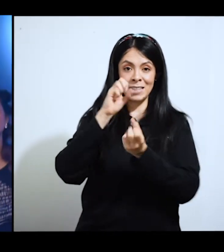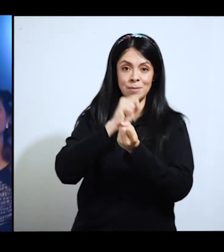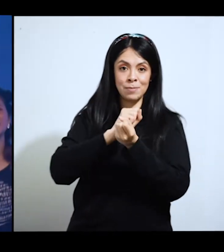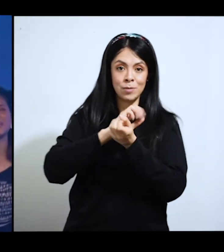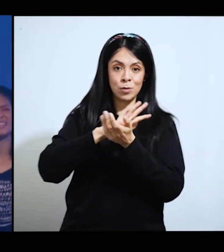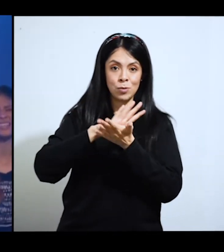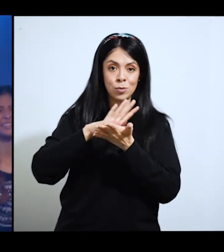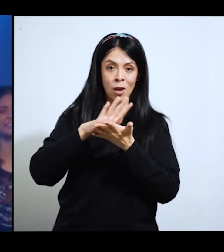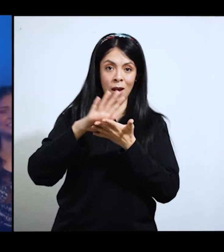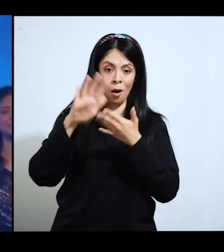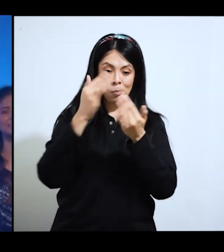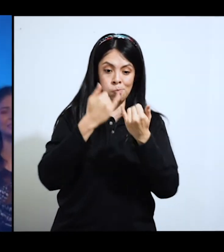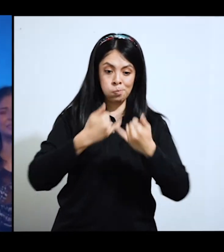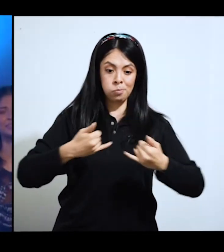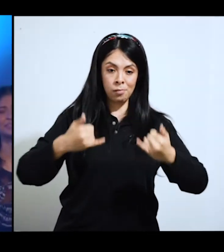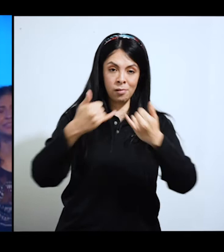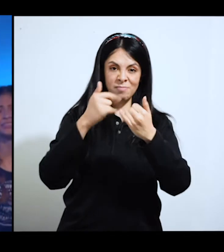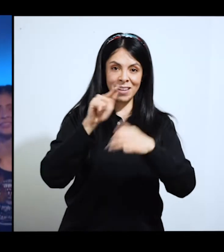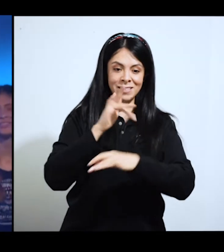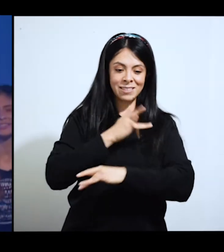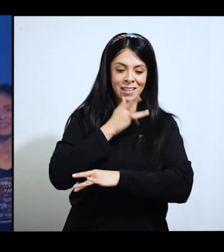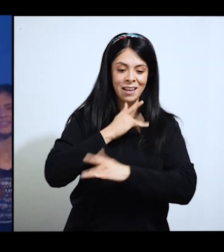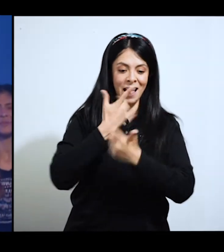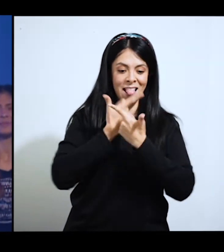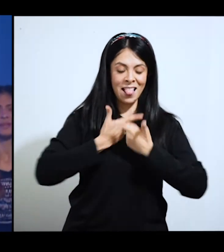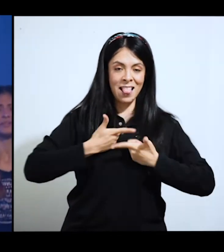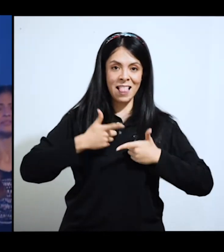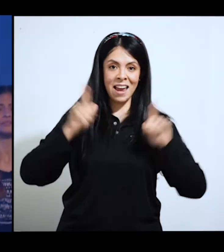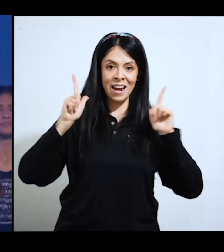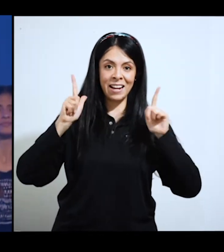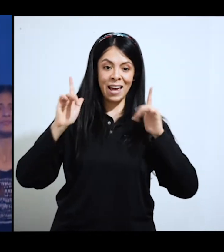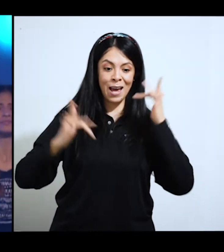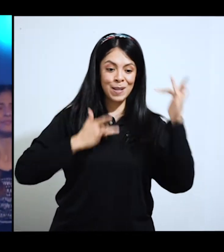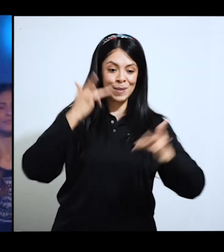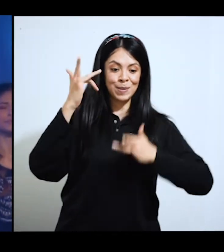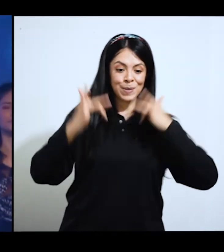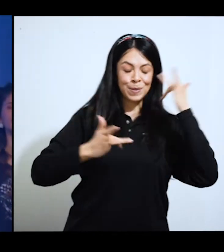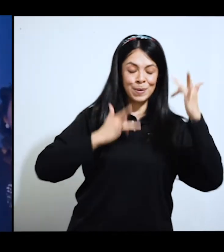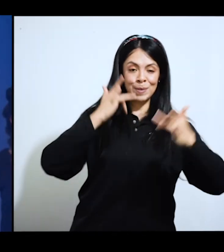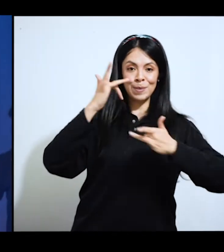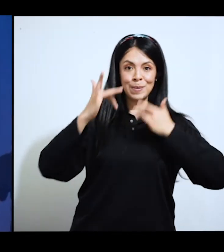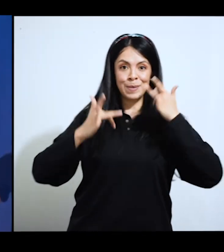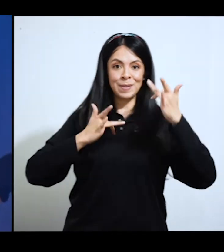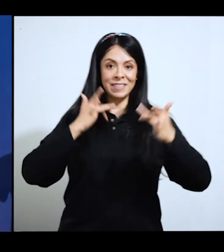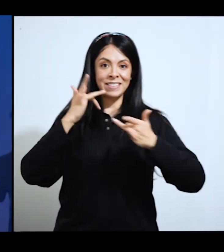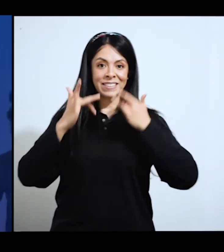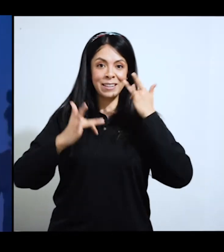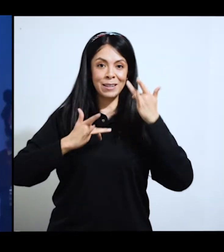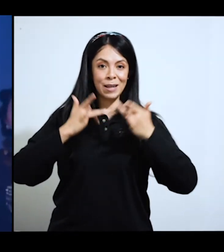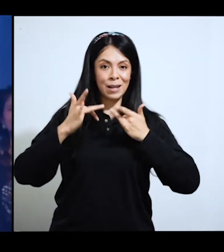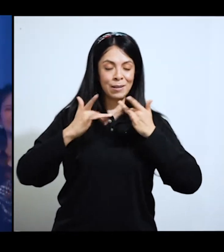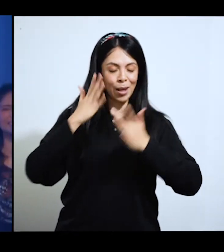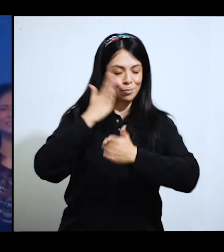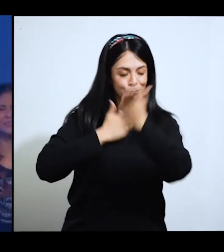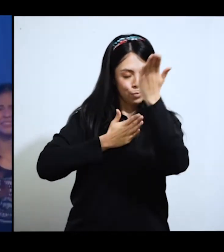Y donde está el Espíritu de Dios, allí hay libertad, plenitud de gozo, delicias a tu diestra para